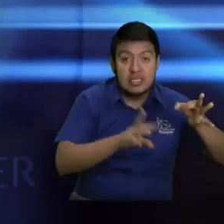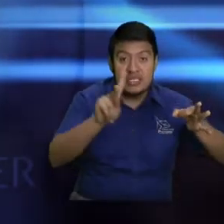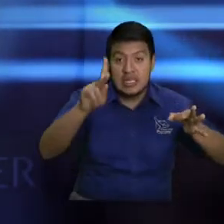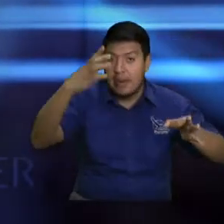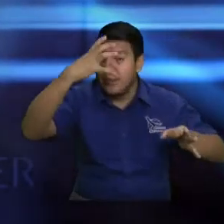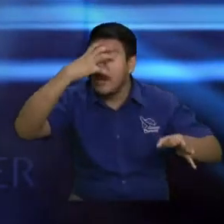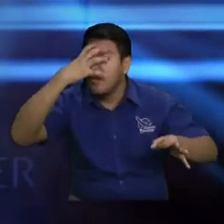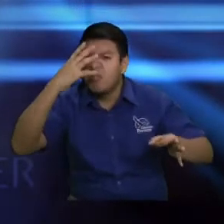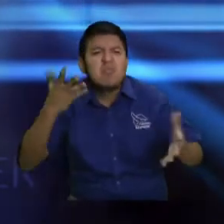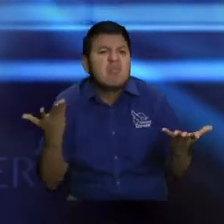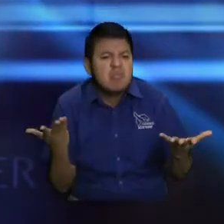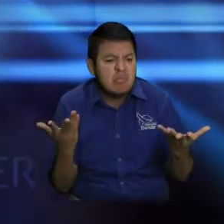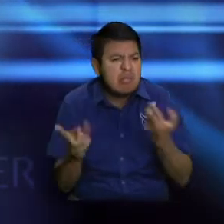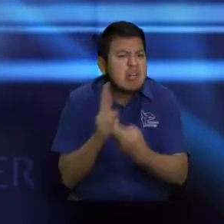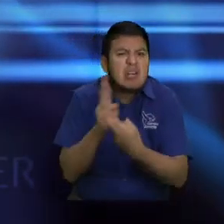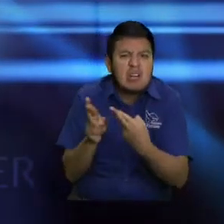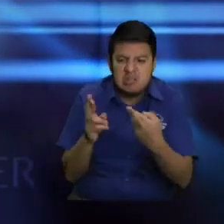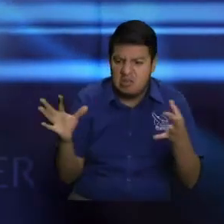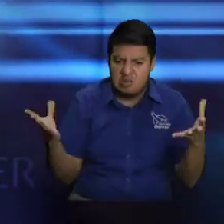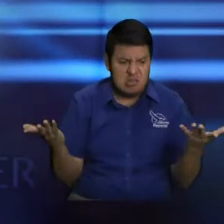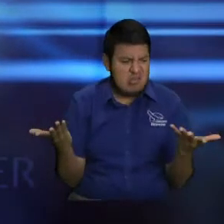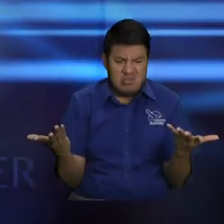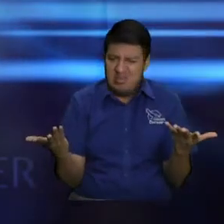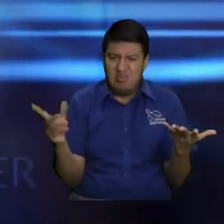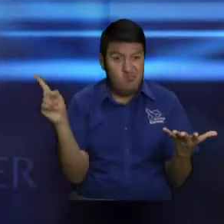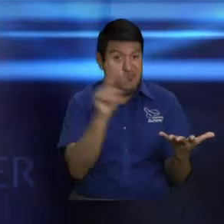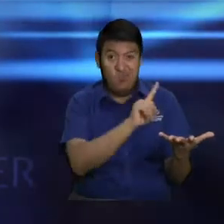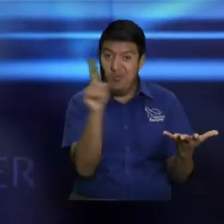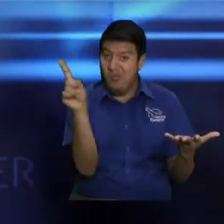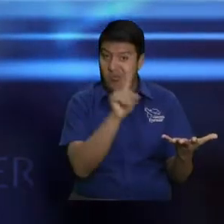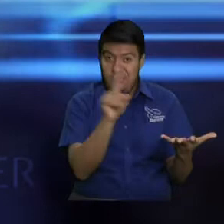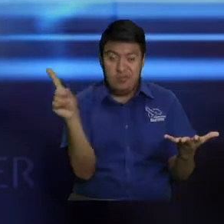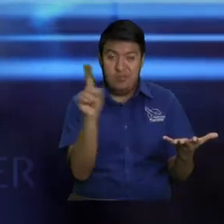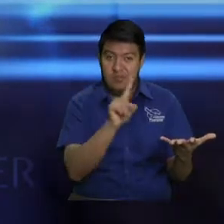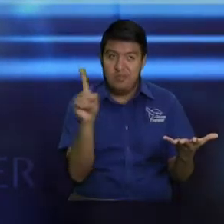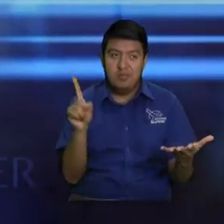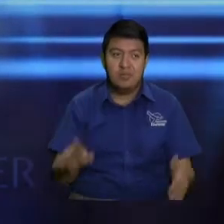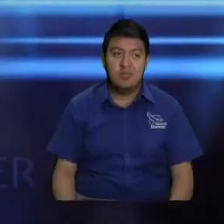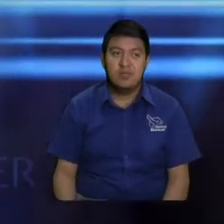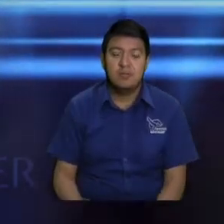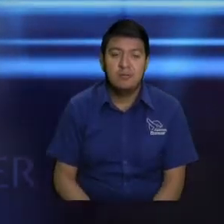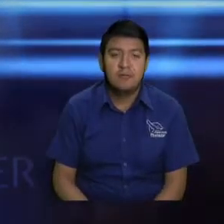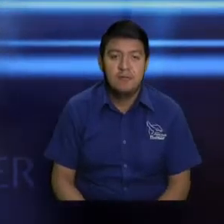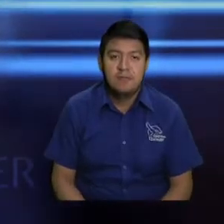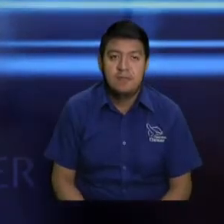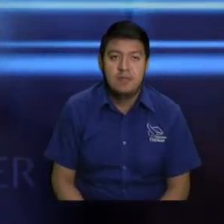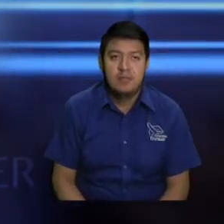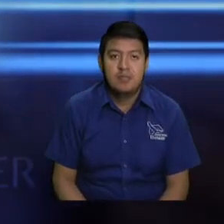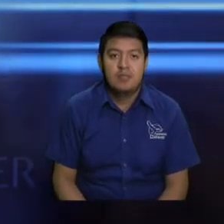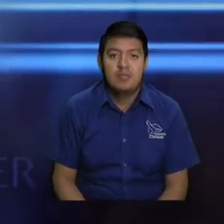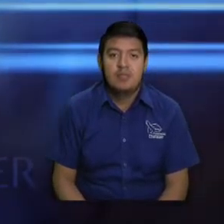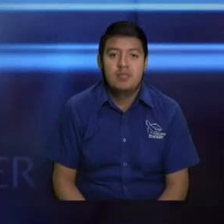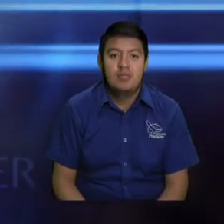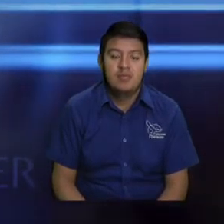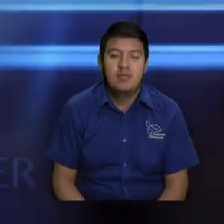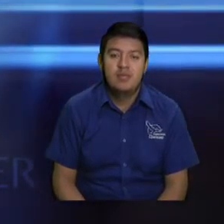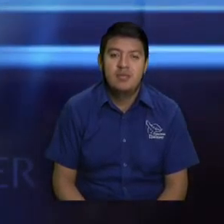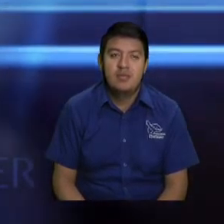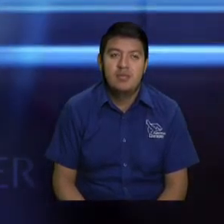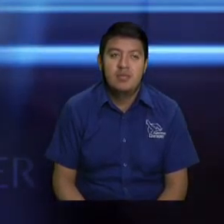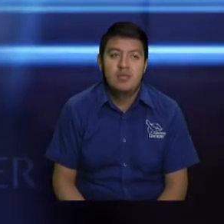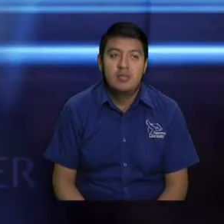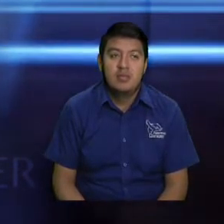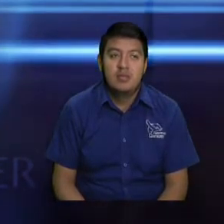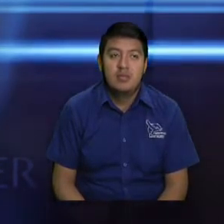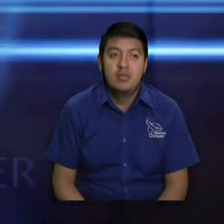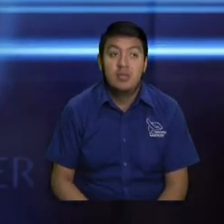Póngale ojo aquí a la palabra, a estas palabras, permítame que se me da vivo el lapicero este,